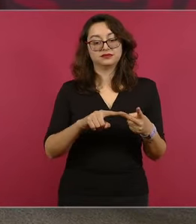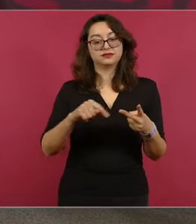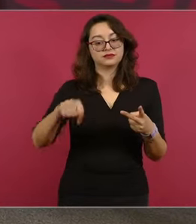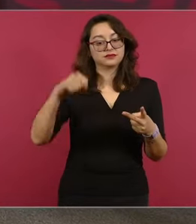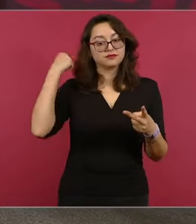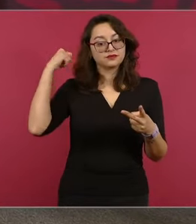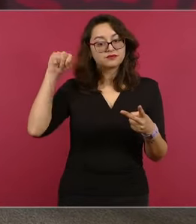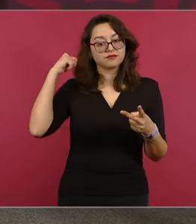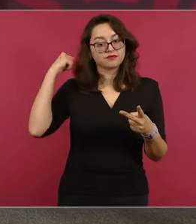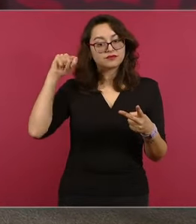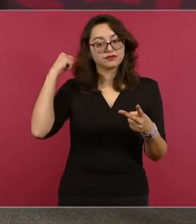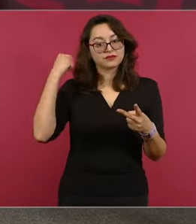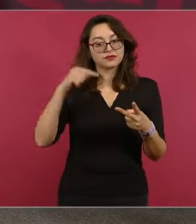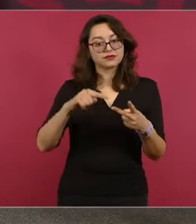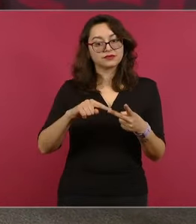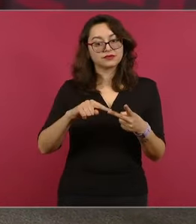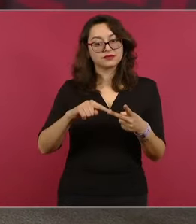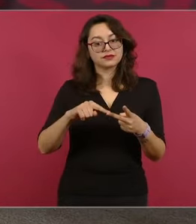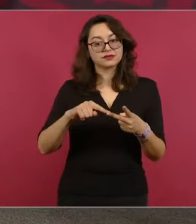Tabasco,